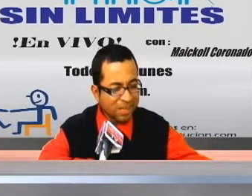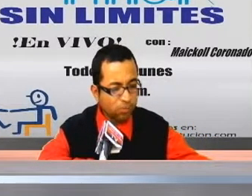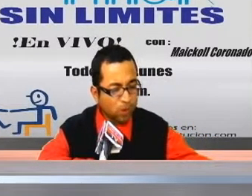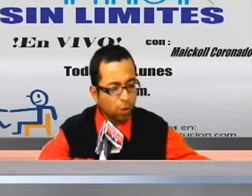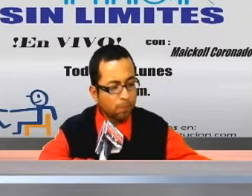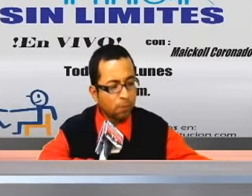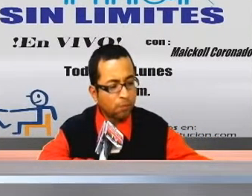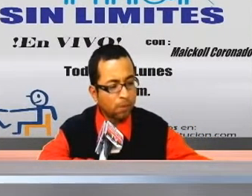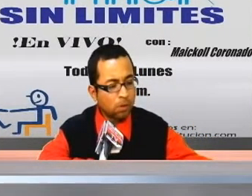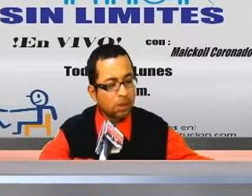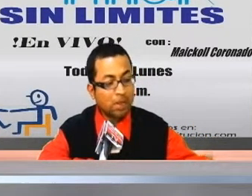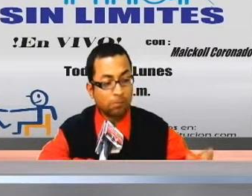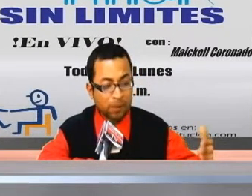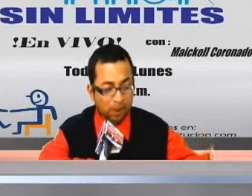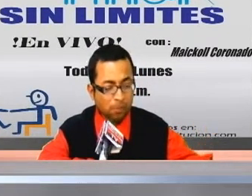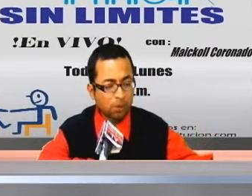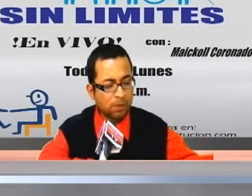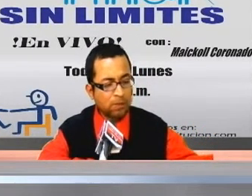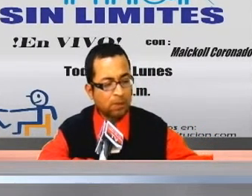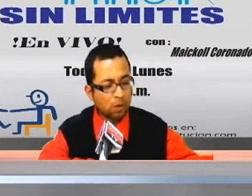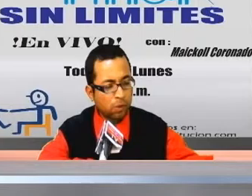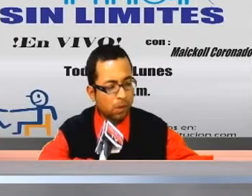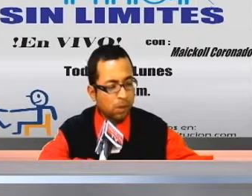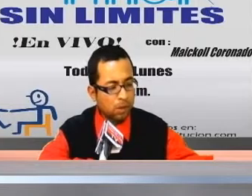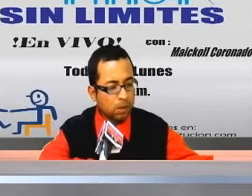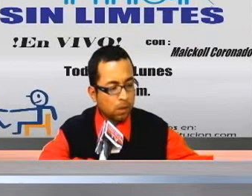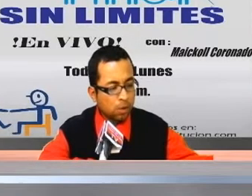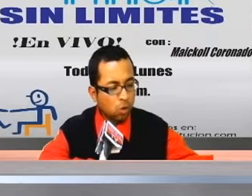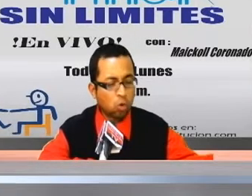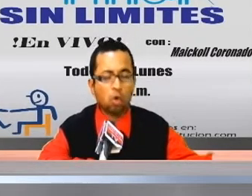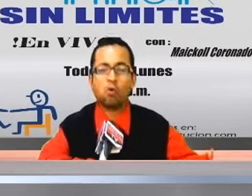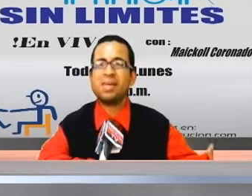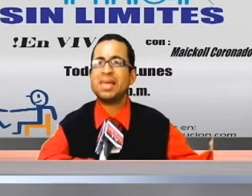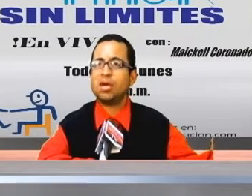entonces, esperamos realmente que ahora,